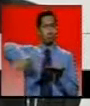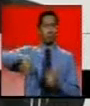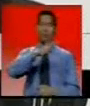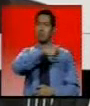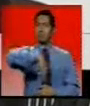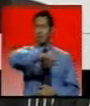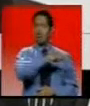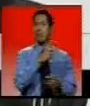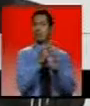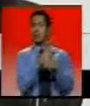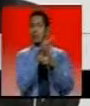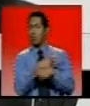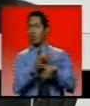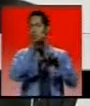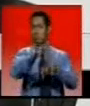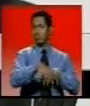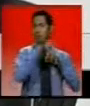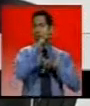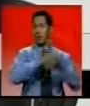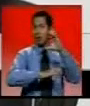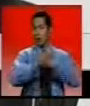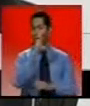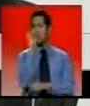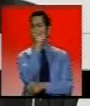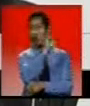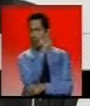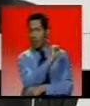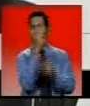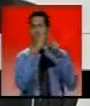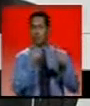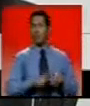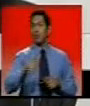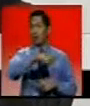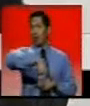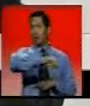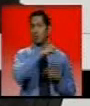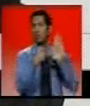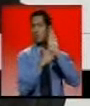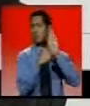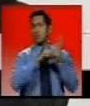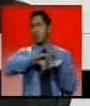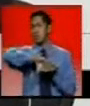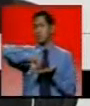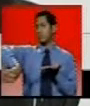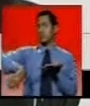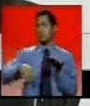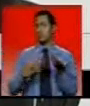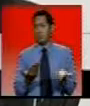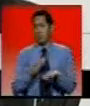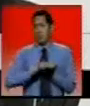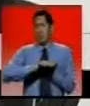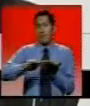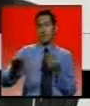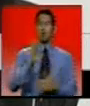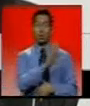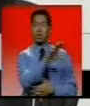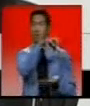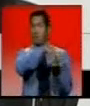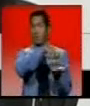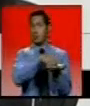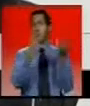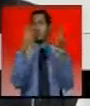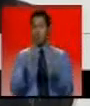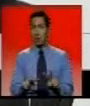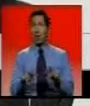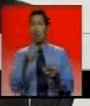debe hacer su parte. La economía del Carchi no se recupera. Desde el último trimestre de 2015, el gobierno